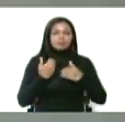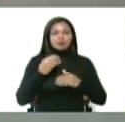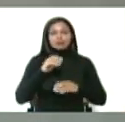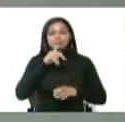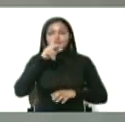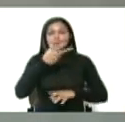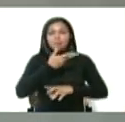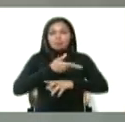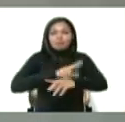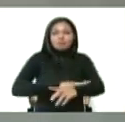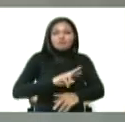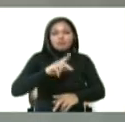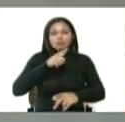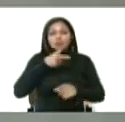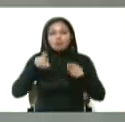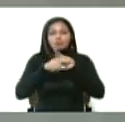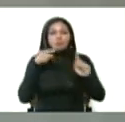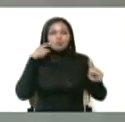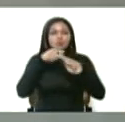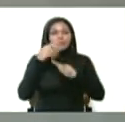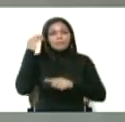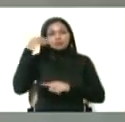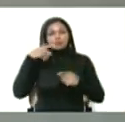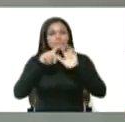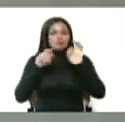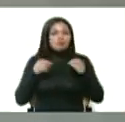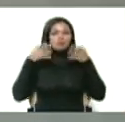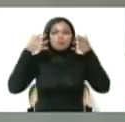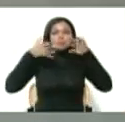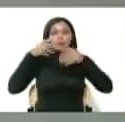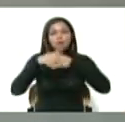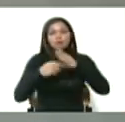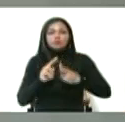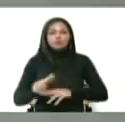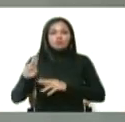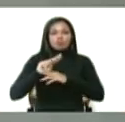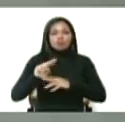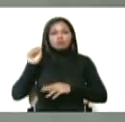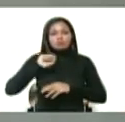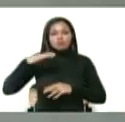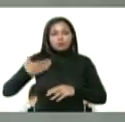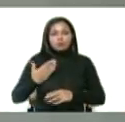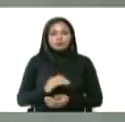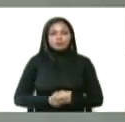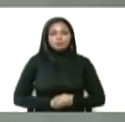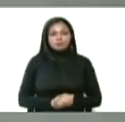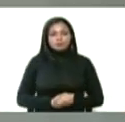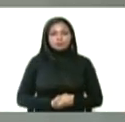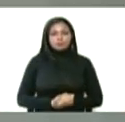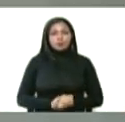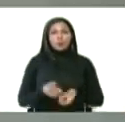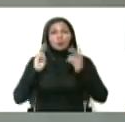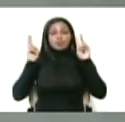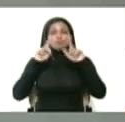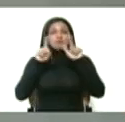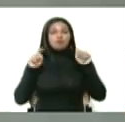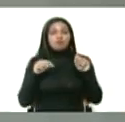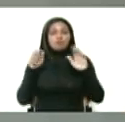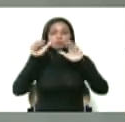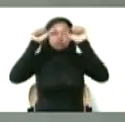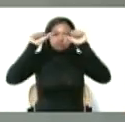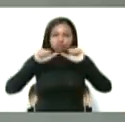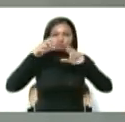eso nos orienta a pensar que el esquema terapéutico que estamos utilizando es válido, pero además es un esquema terapéutico que se